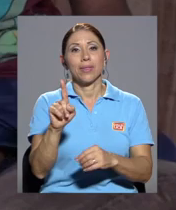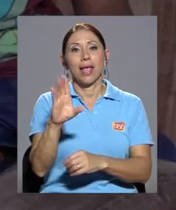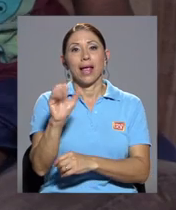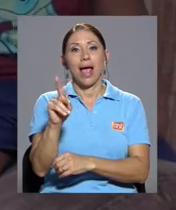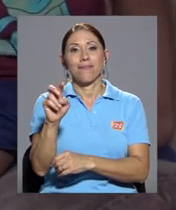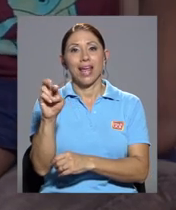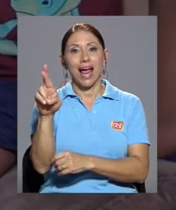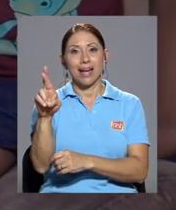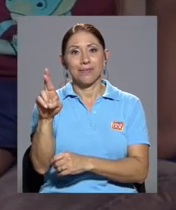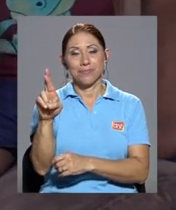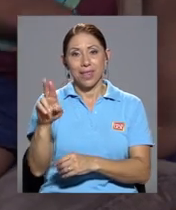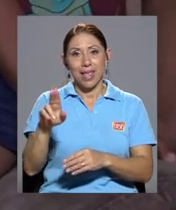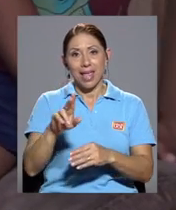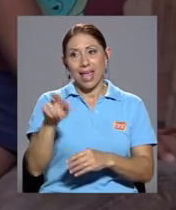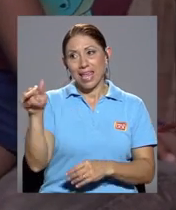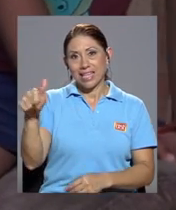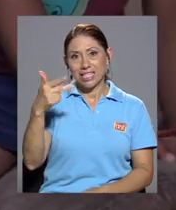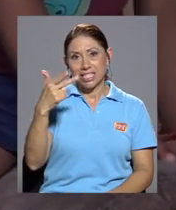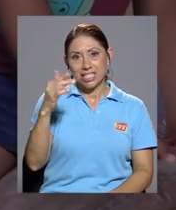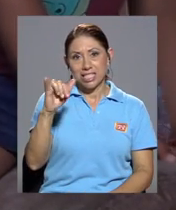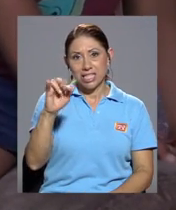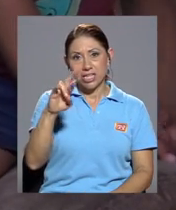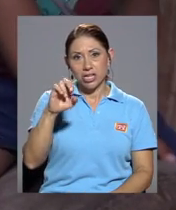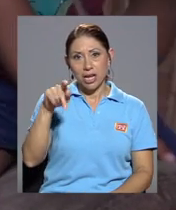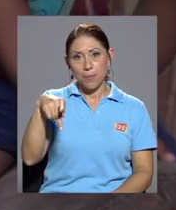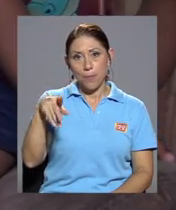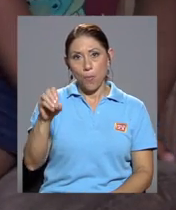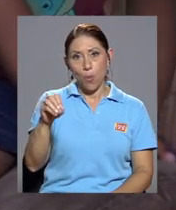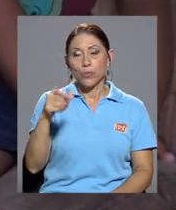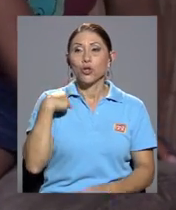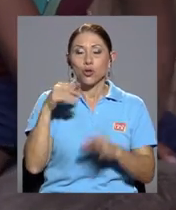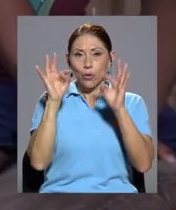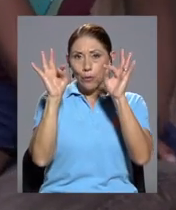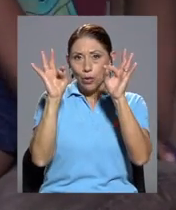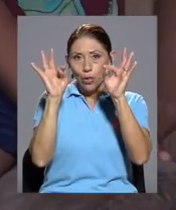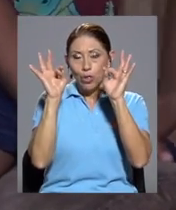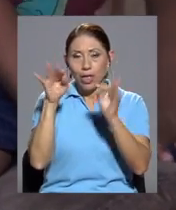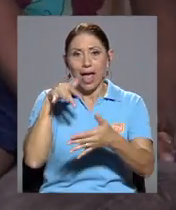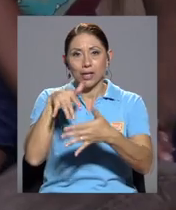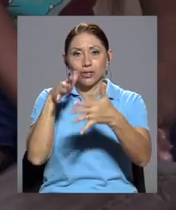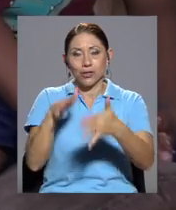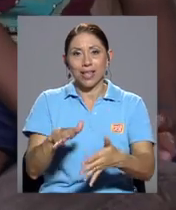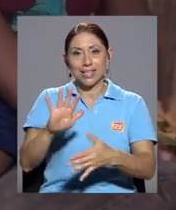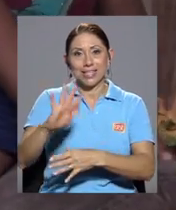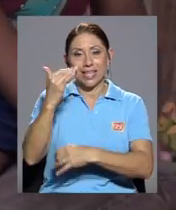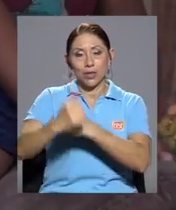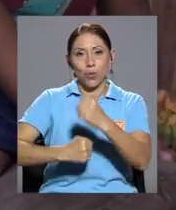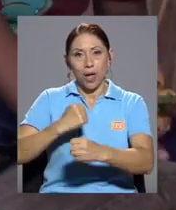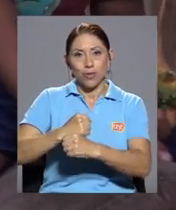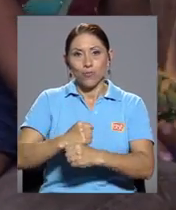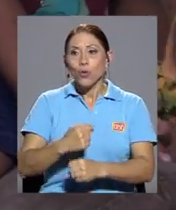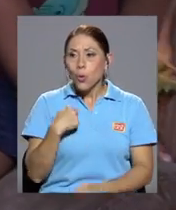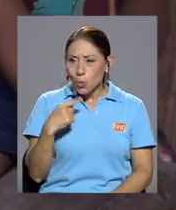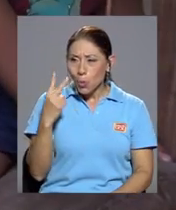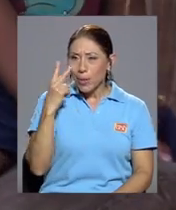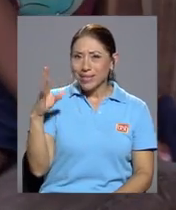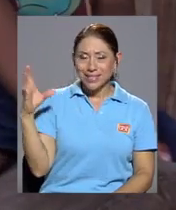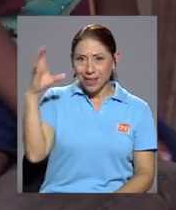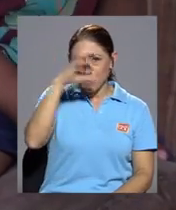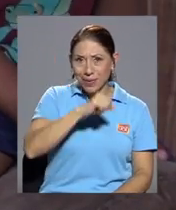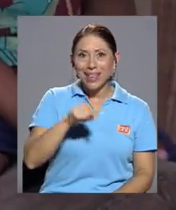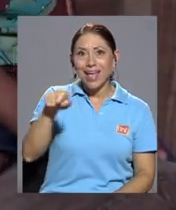calenté equipo dando tutorías a los estudiantes de quinto año y hay uno ve que es necesario que casi